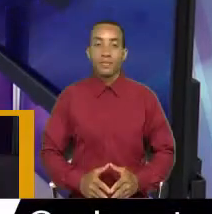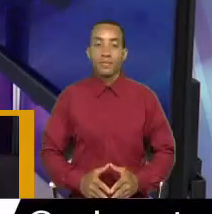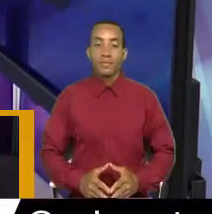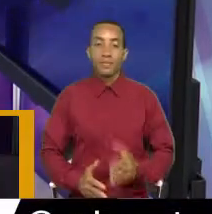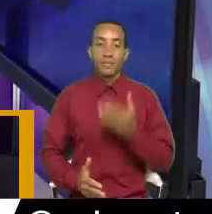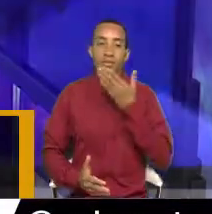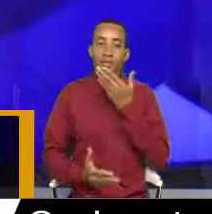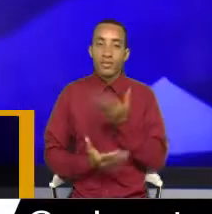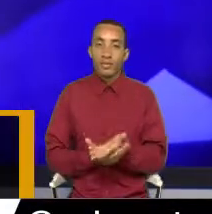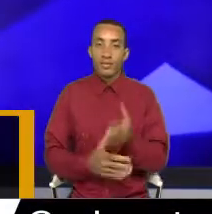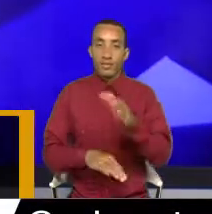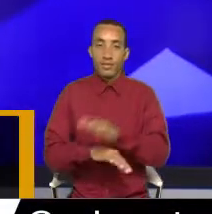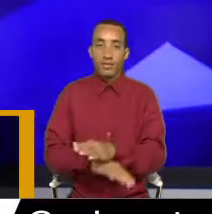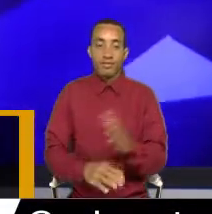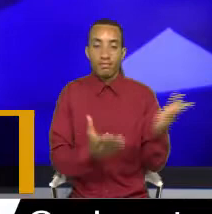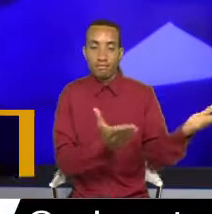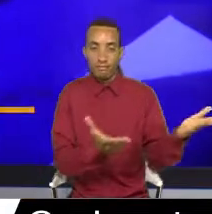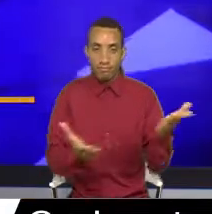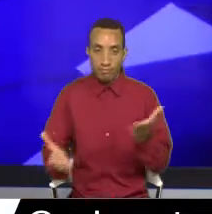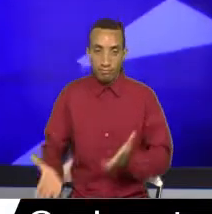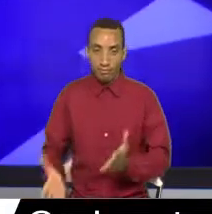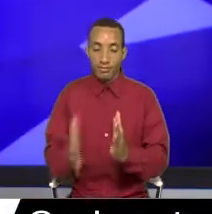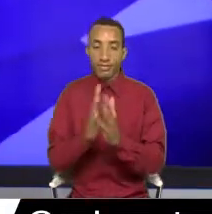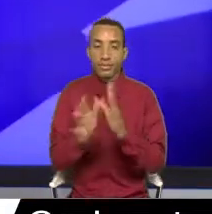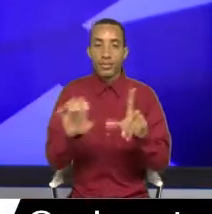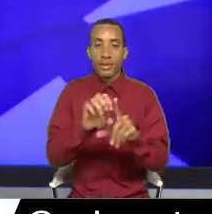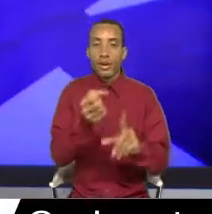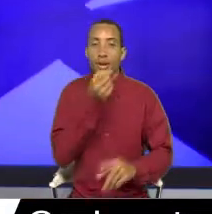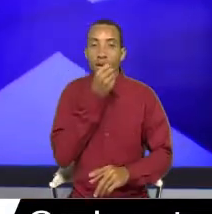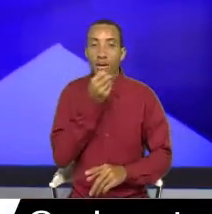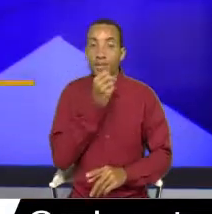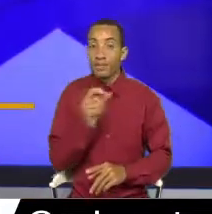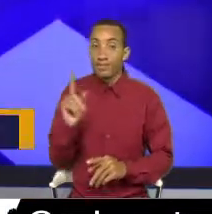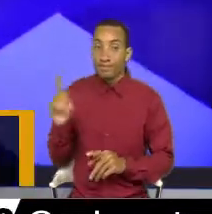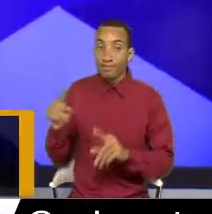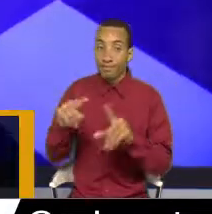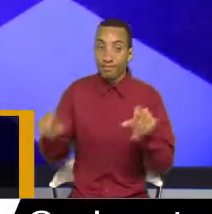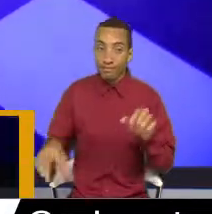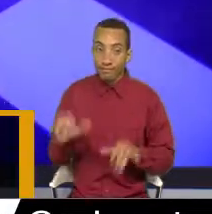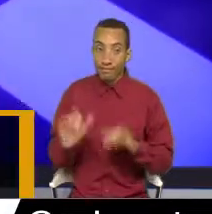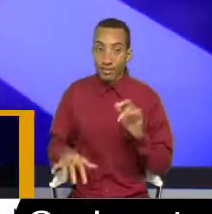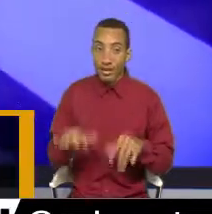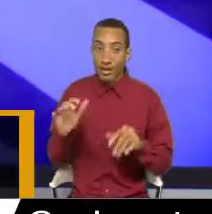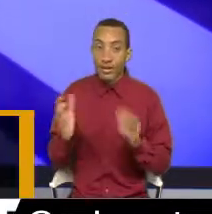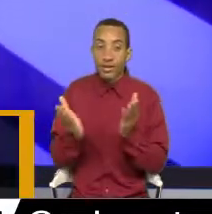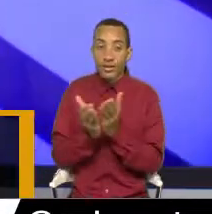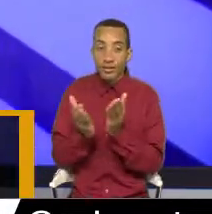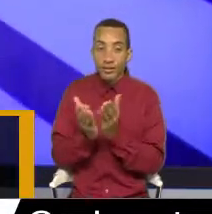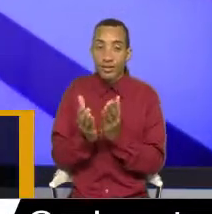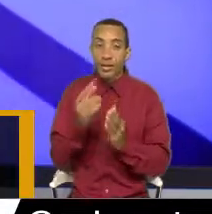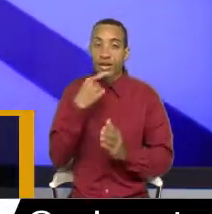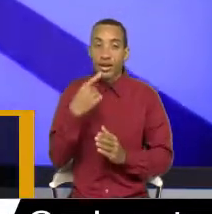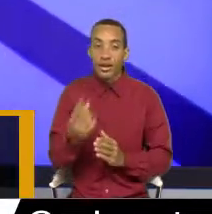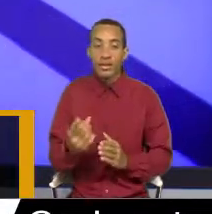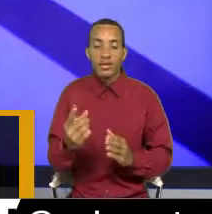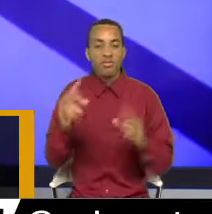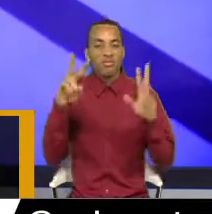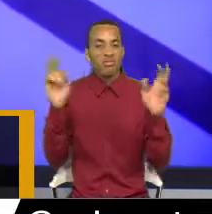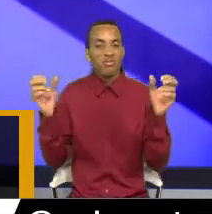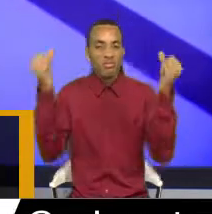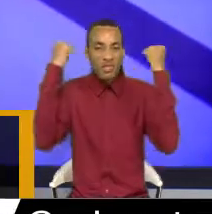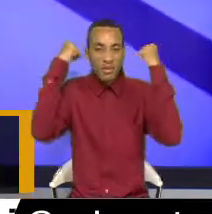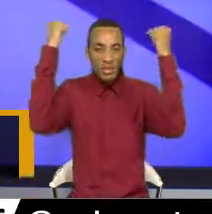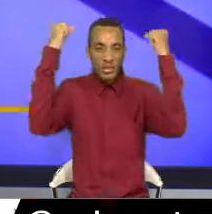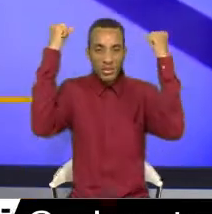titulares. El secretario de Educación, Óscar Jaramillo, se refirió al tema de las protestas que realizan en el día de hoy